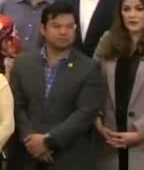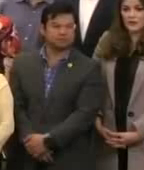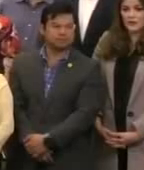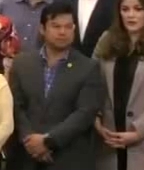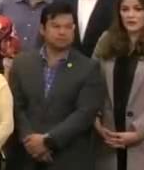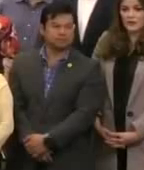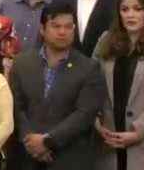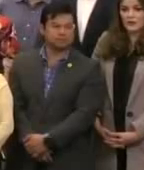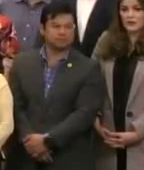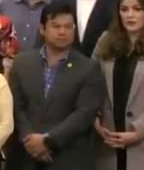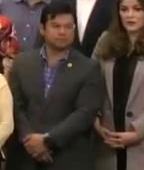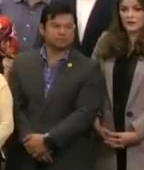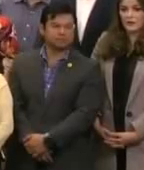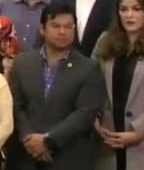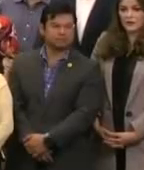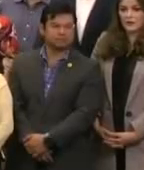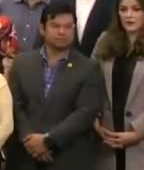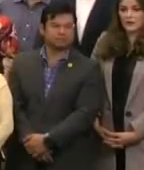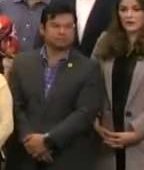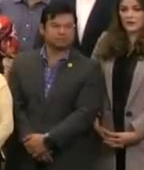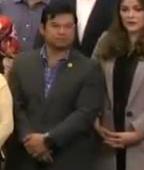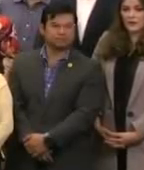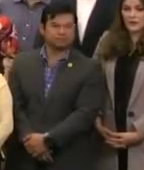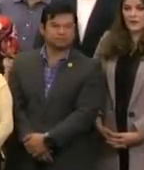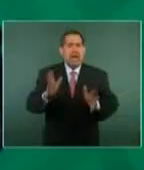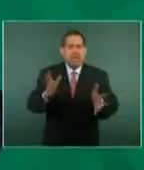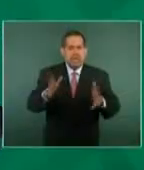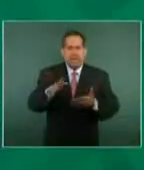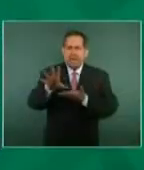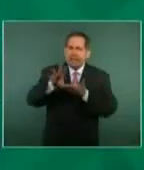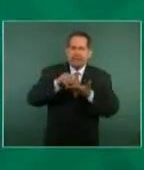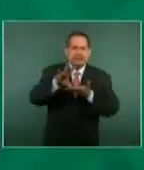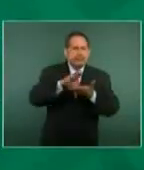Otros atributos. Pues no sé, la hija ya está entrando